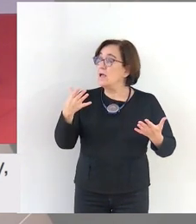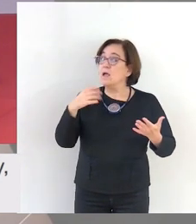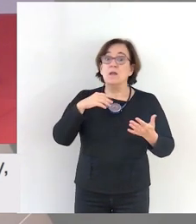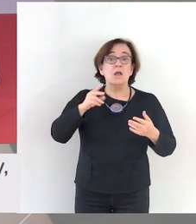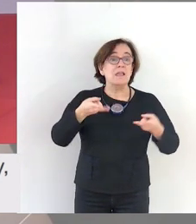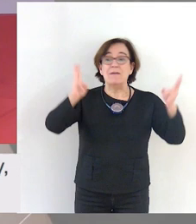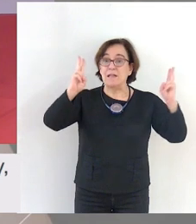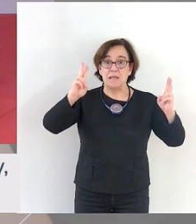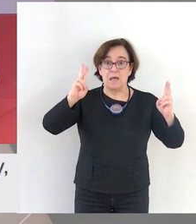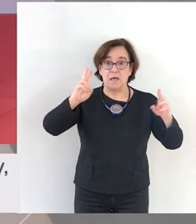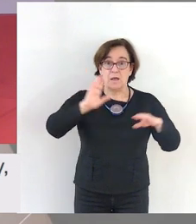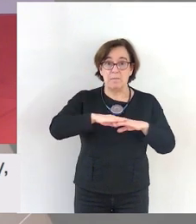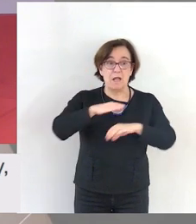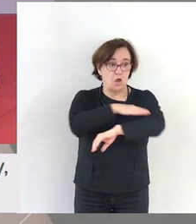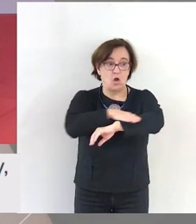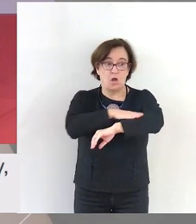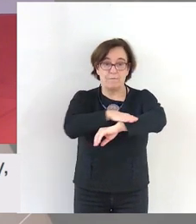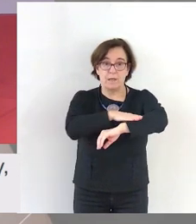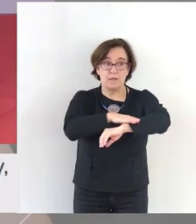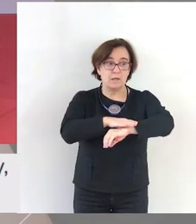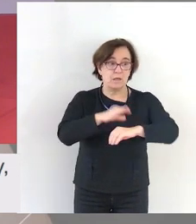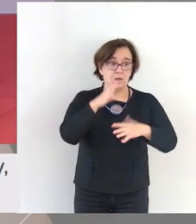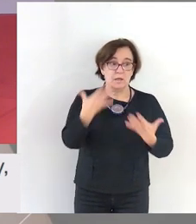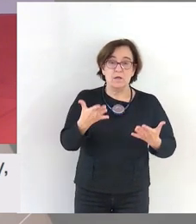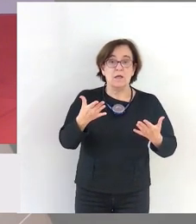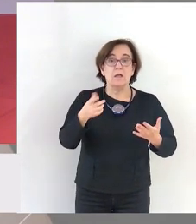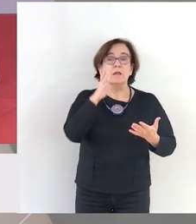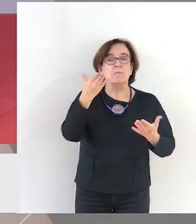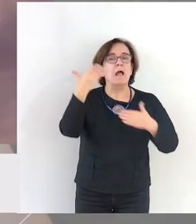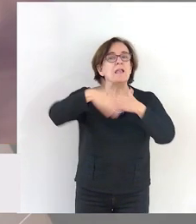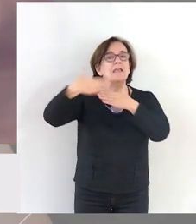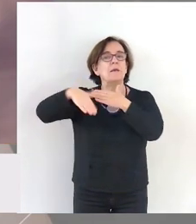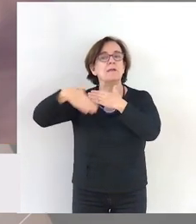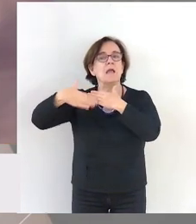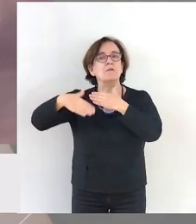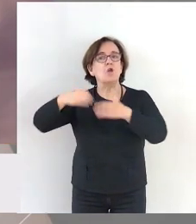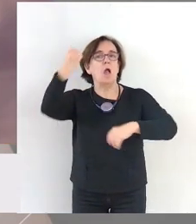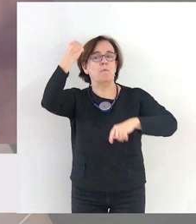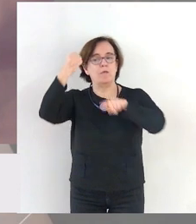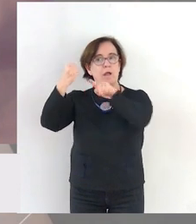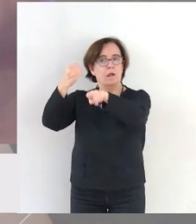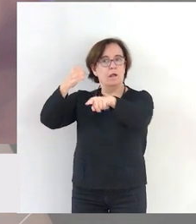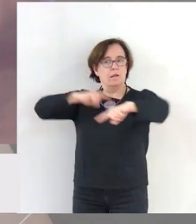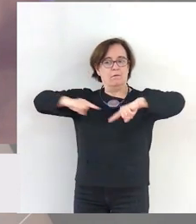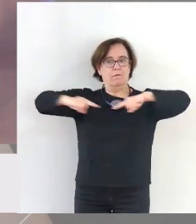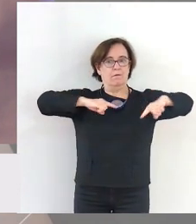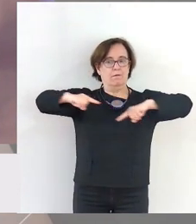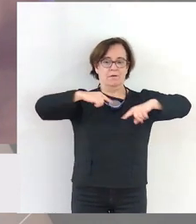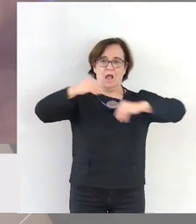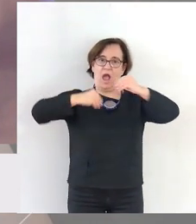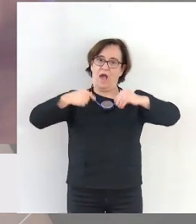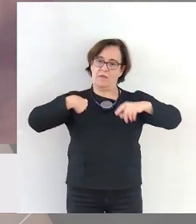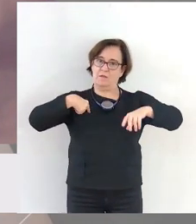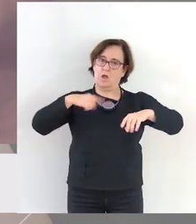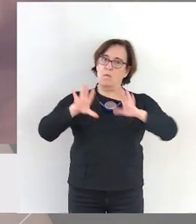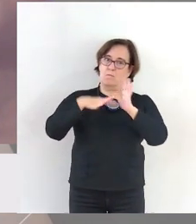libertad para los gobernados es limitando el poder del gobernante y aumentando la posibilidad de acción del gobernado